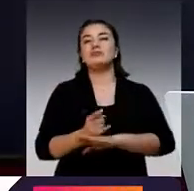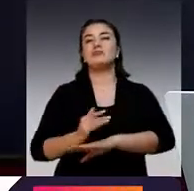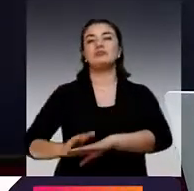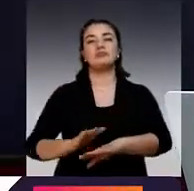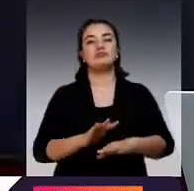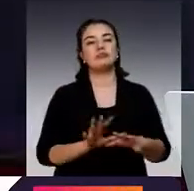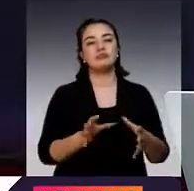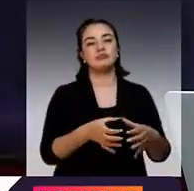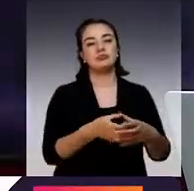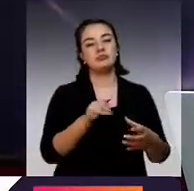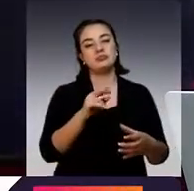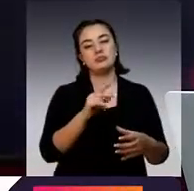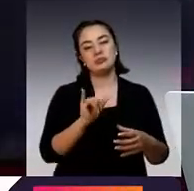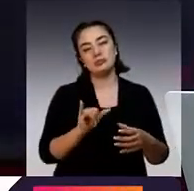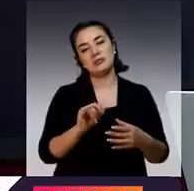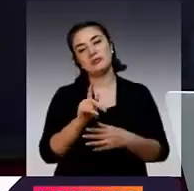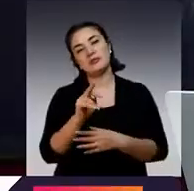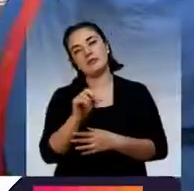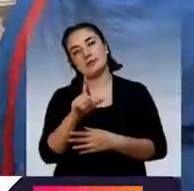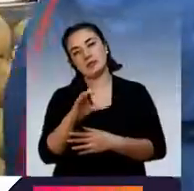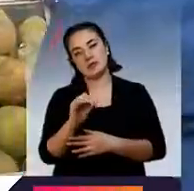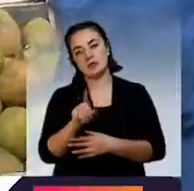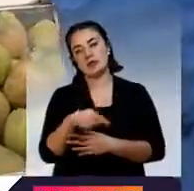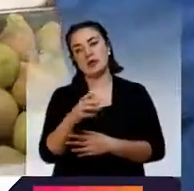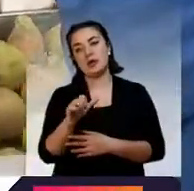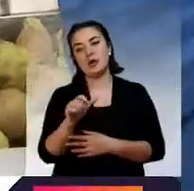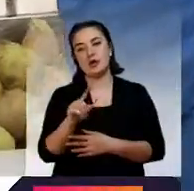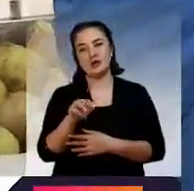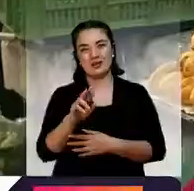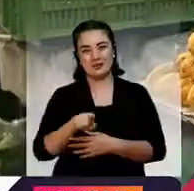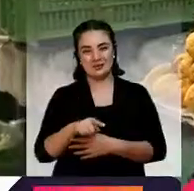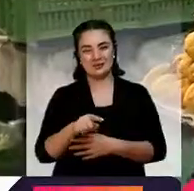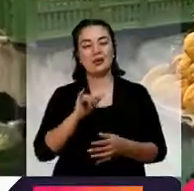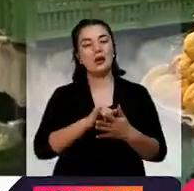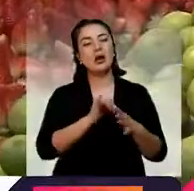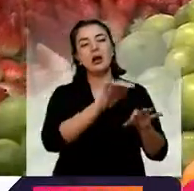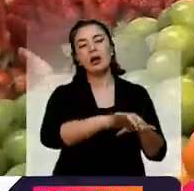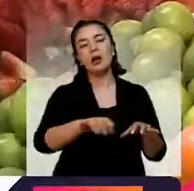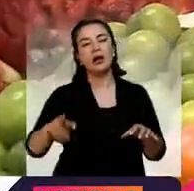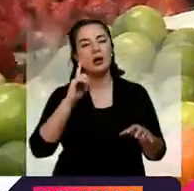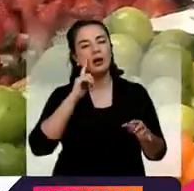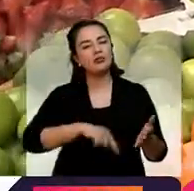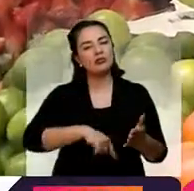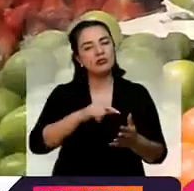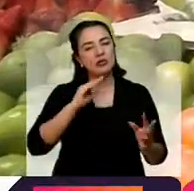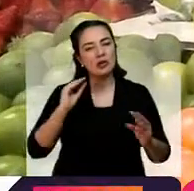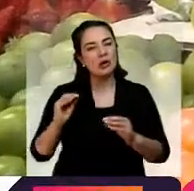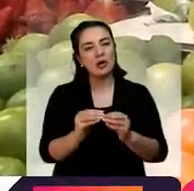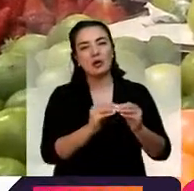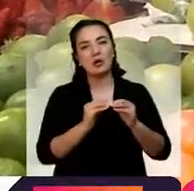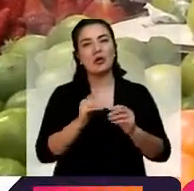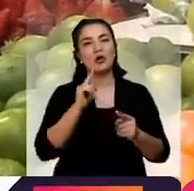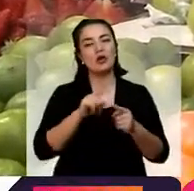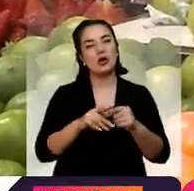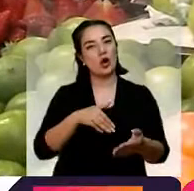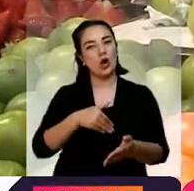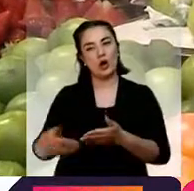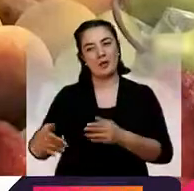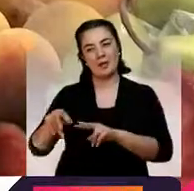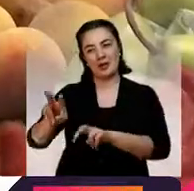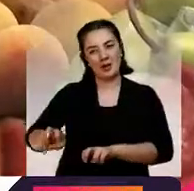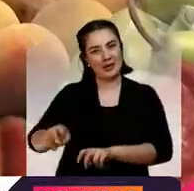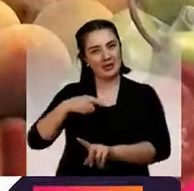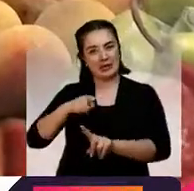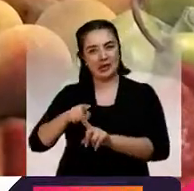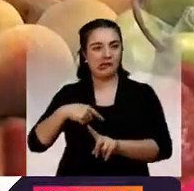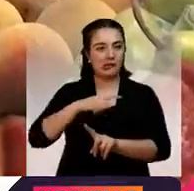la ANDI, FENALCO y ACODRES. Con esta iniciativa se acordarán los mecanismos para la compra directa de las cosechas por parte